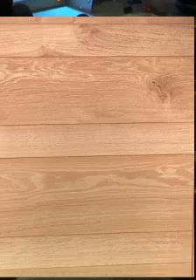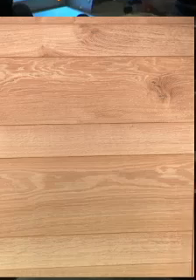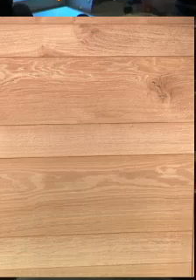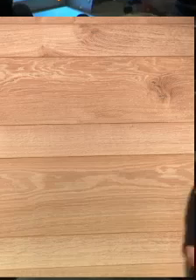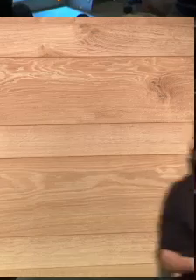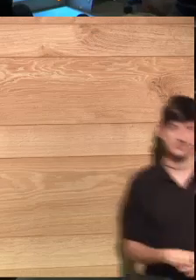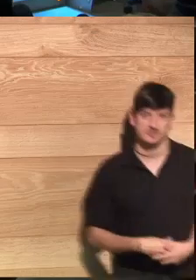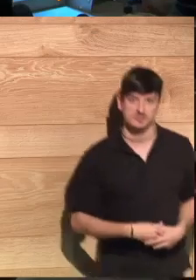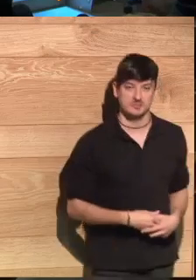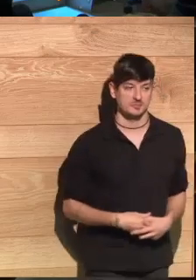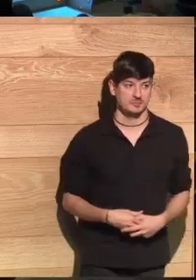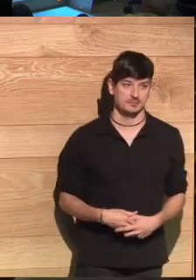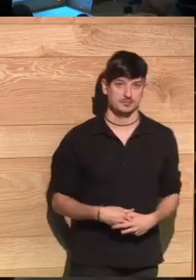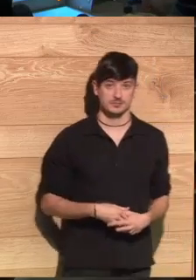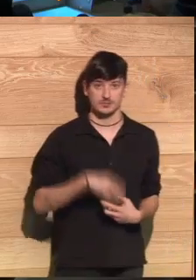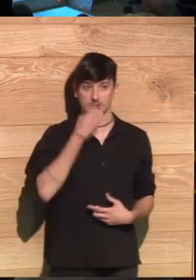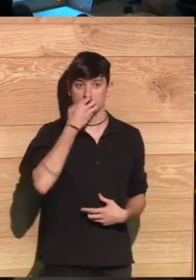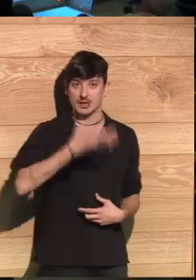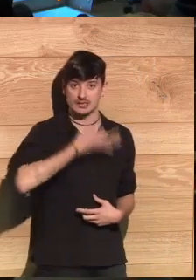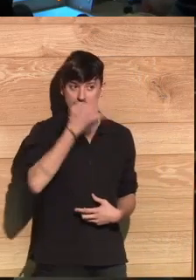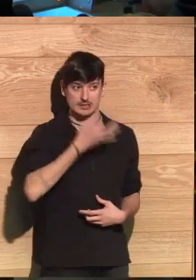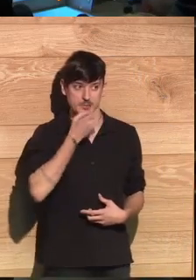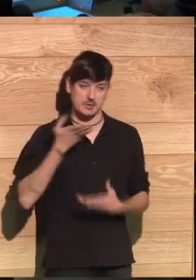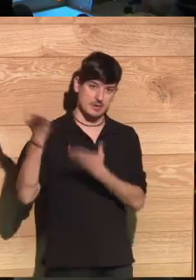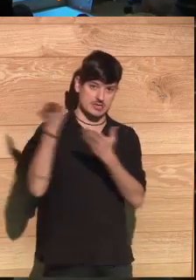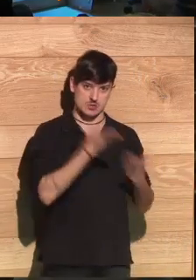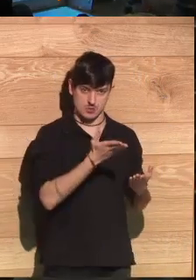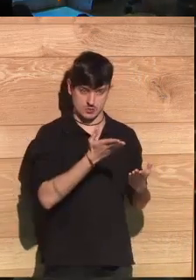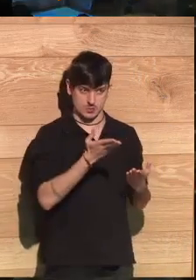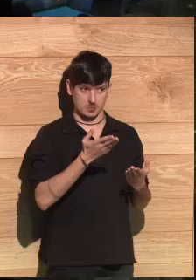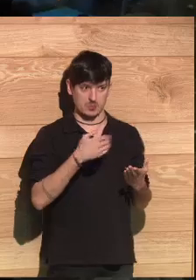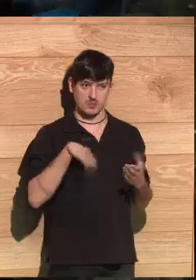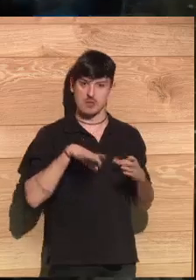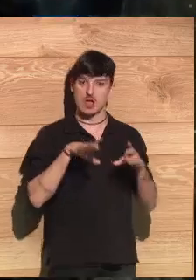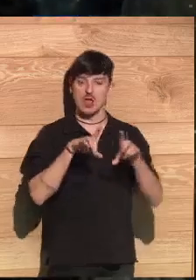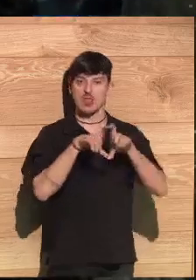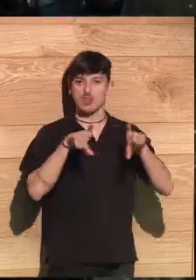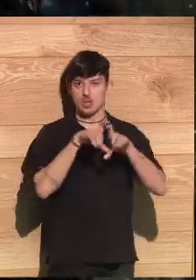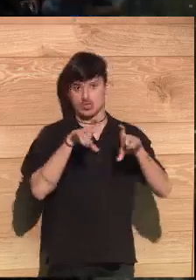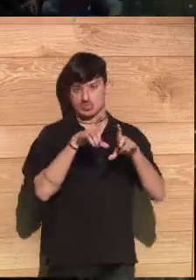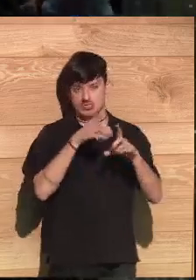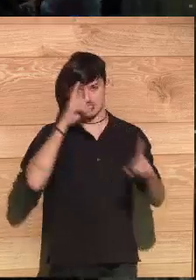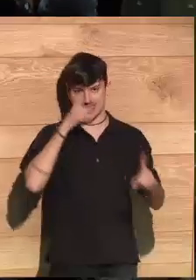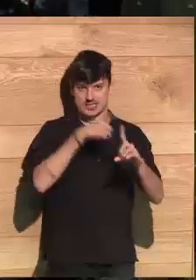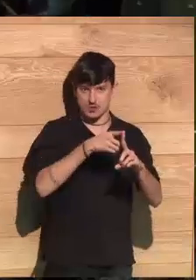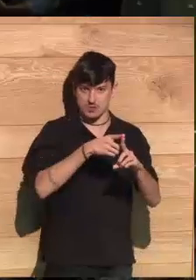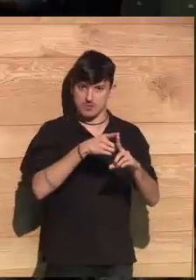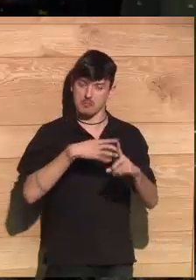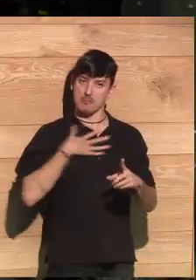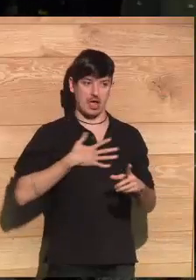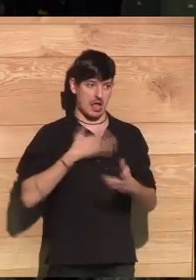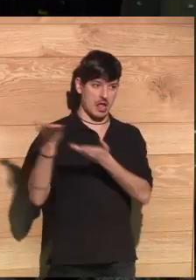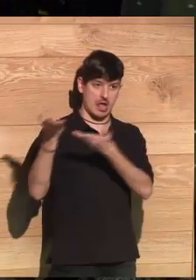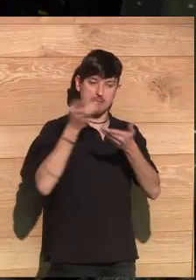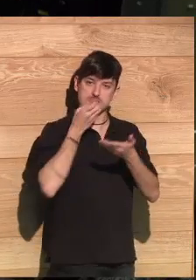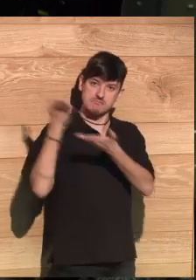Pues buenas tardes, bienvenidos. En nombre de Ediciones Destino, es un placer daros la bienvenida a la